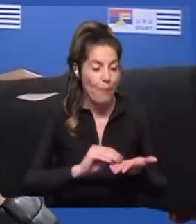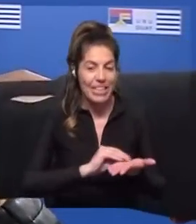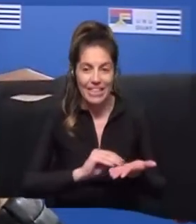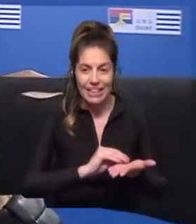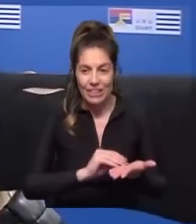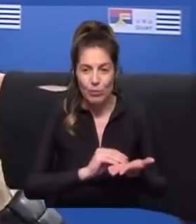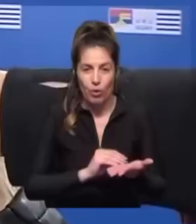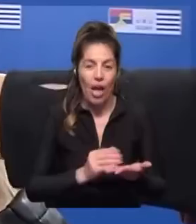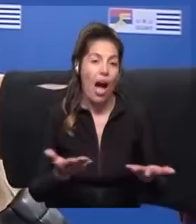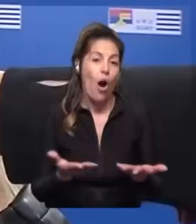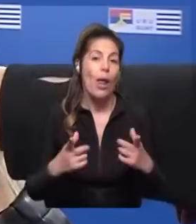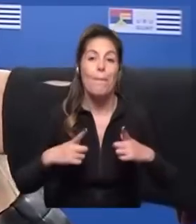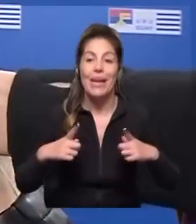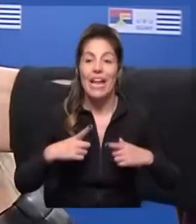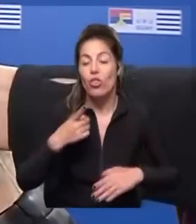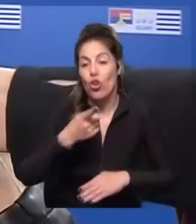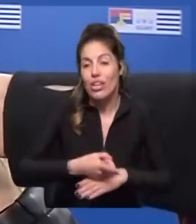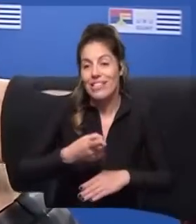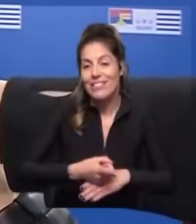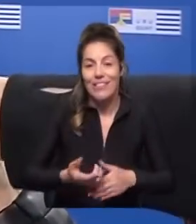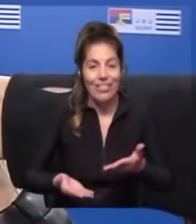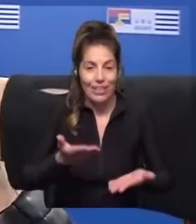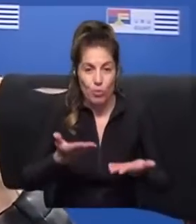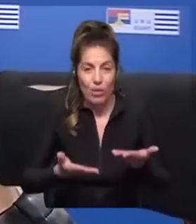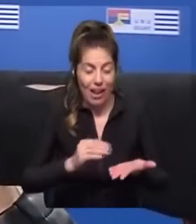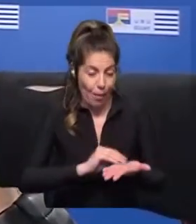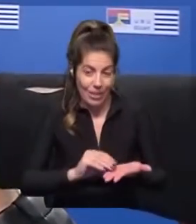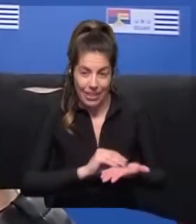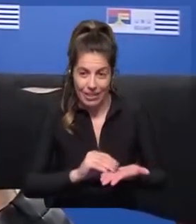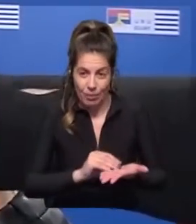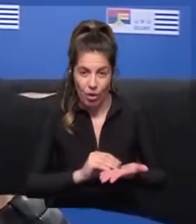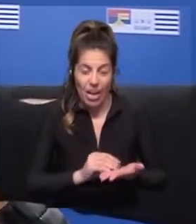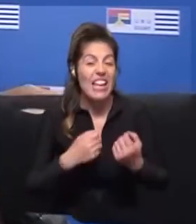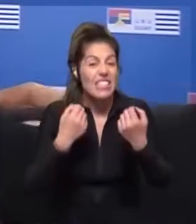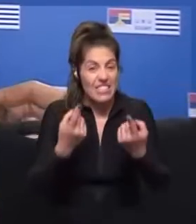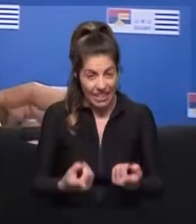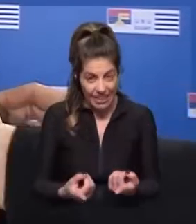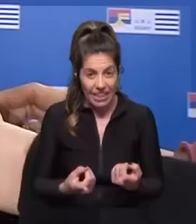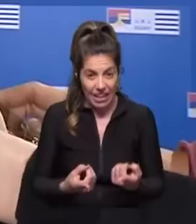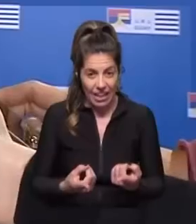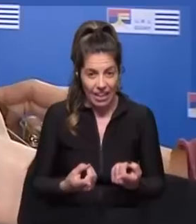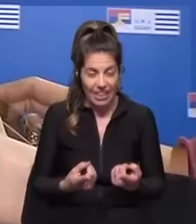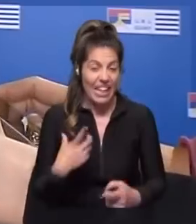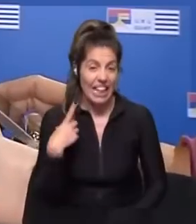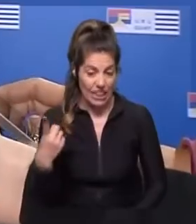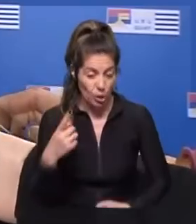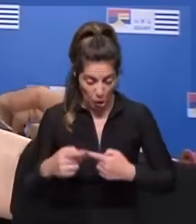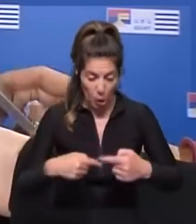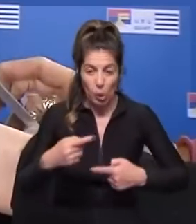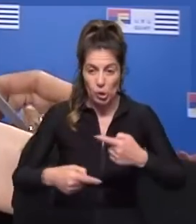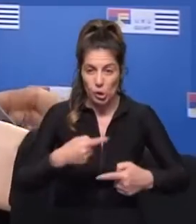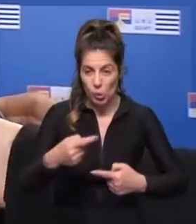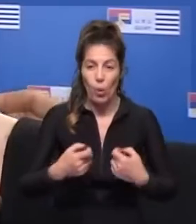y estamos esperando el fallo del tribunal que si se diera el caso de que el directorio siga adelante